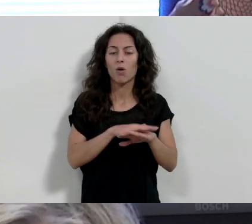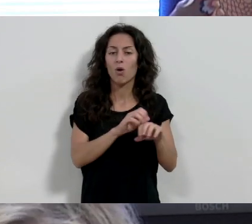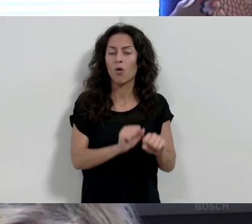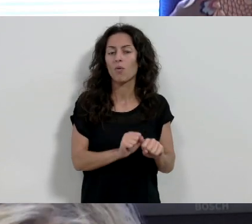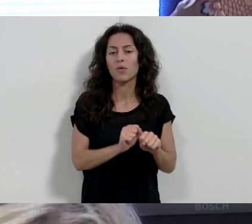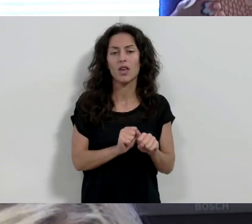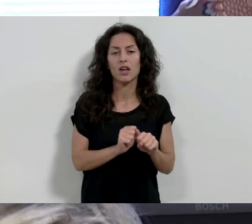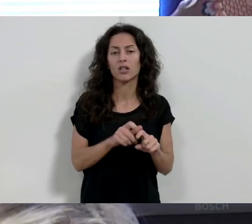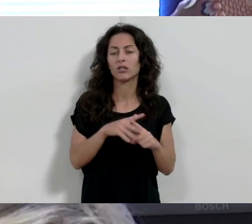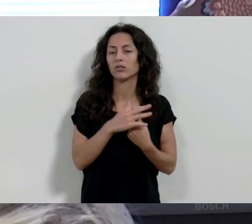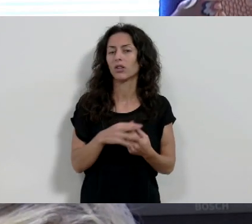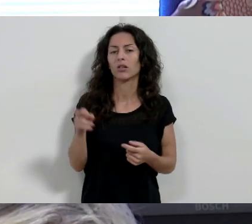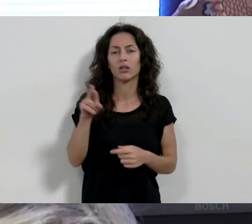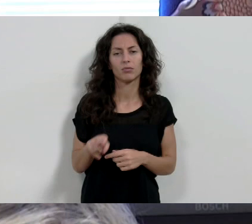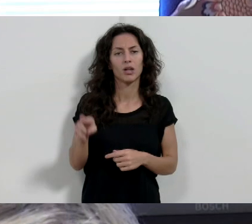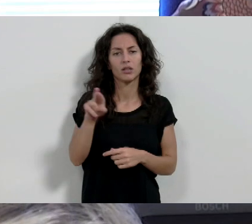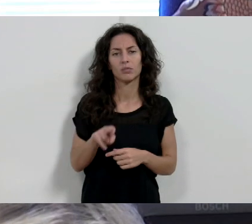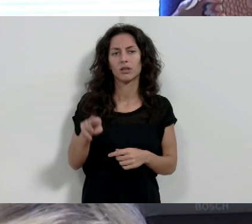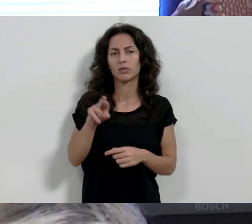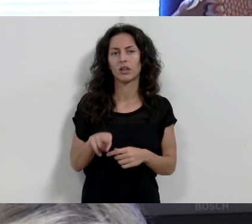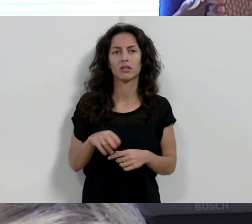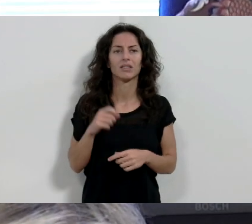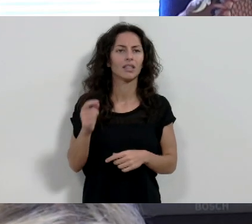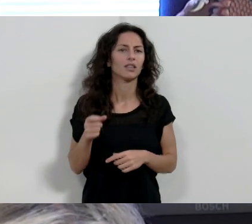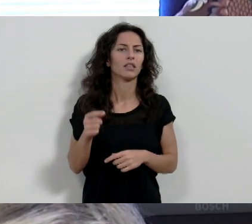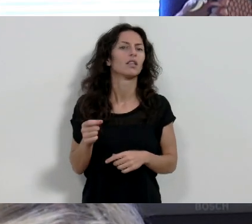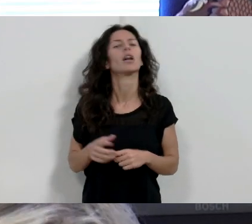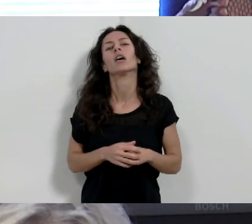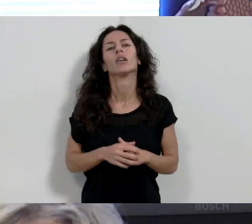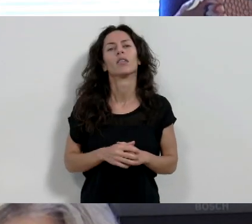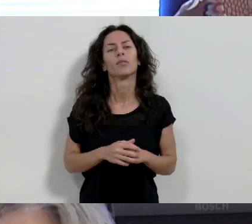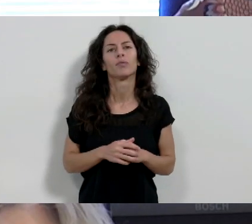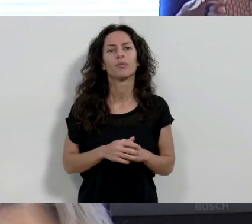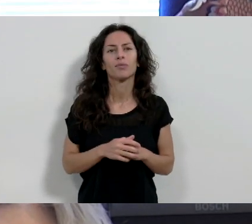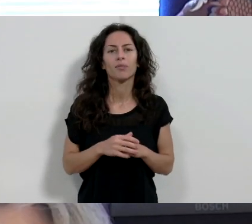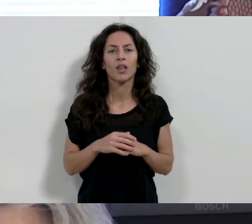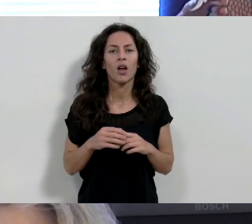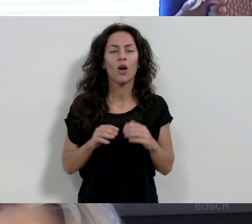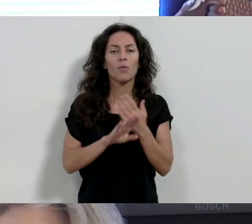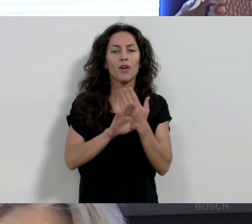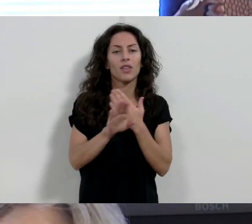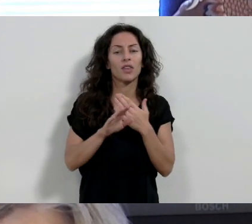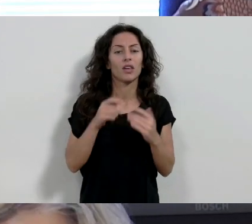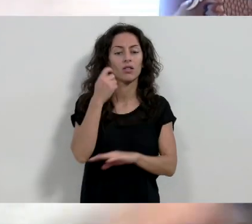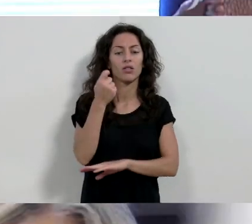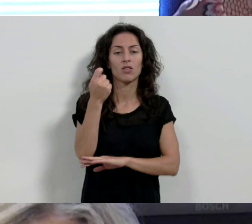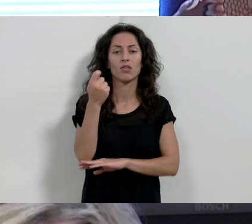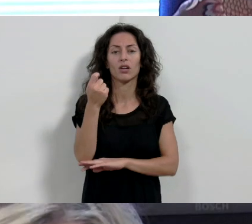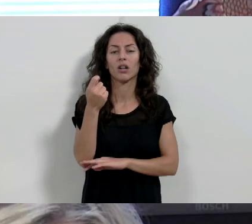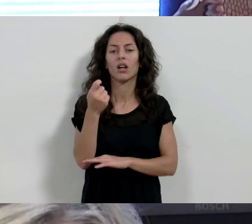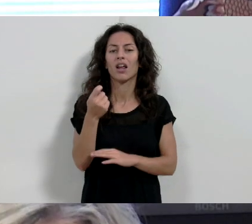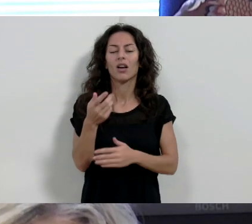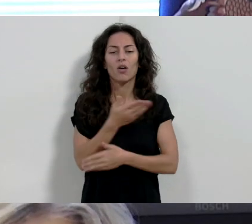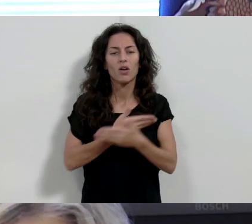que es importantísimo cuando se apela al civismo de los vecinos de Ciudad Real, lo importante que es la colaboración